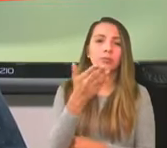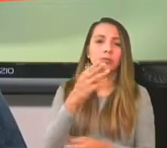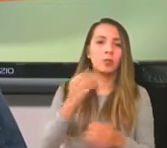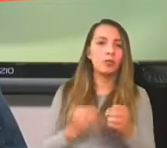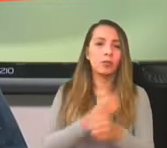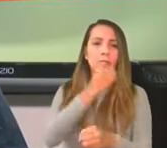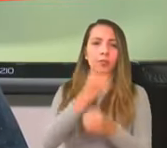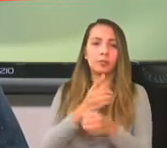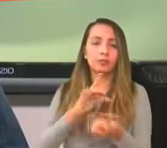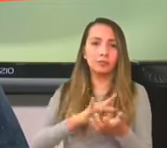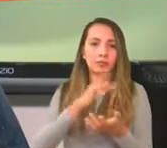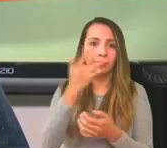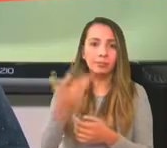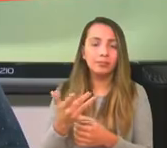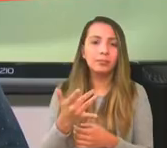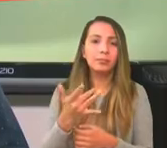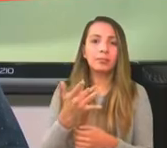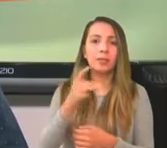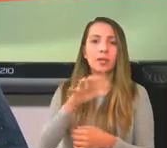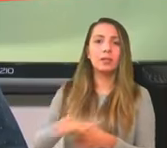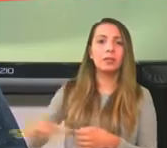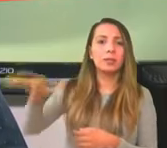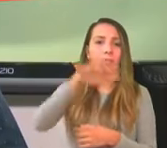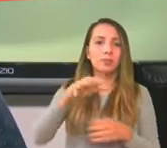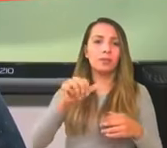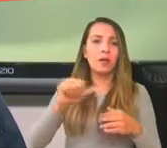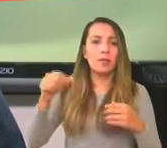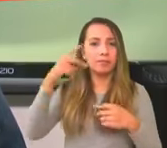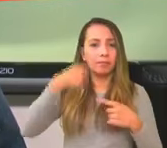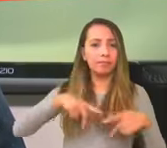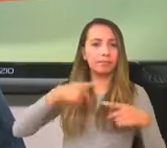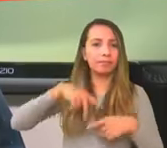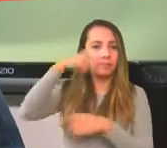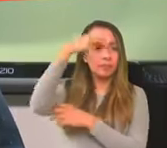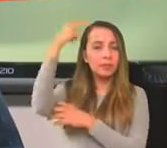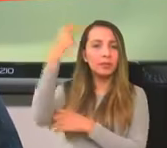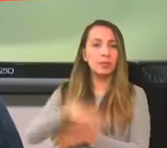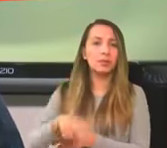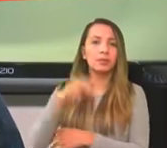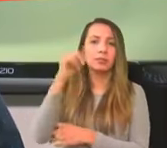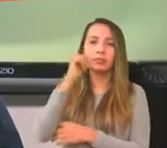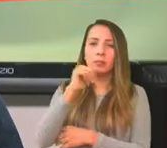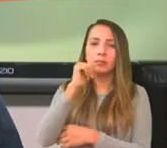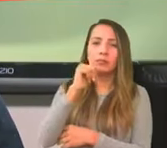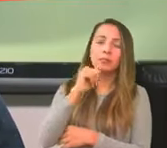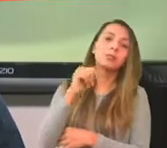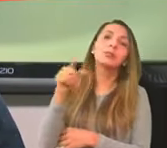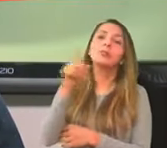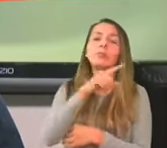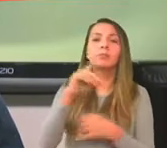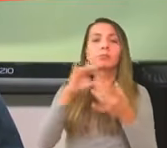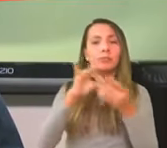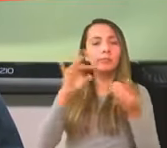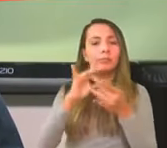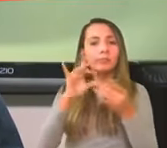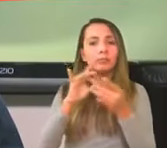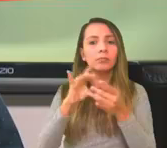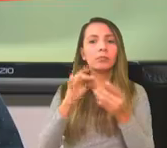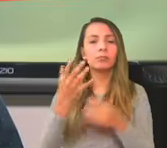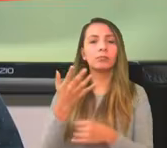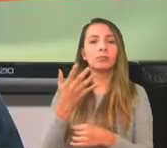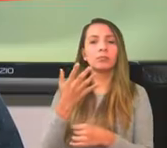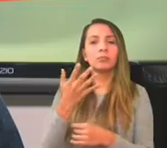este espacio, al pueblo mexicano, que como siempre me emociona recibir su